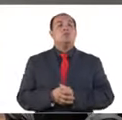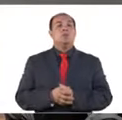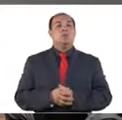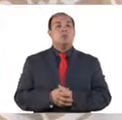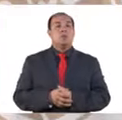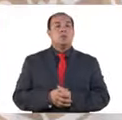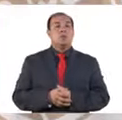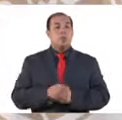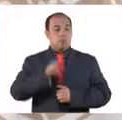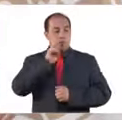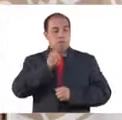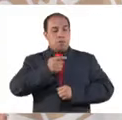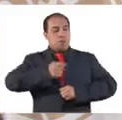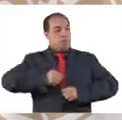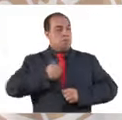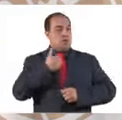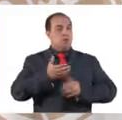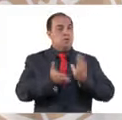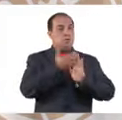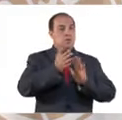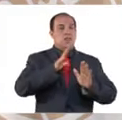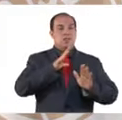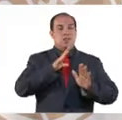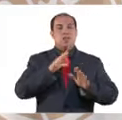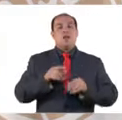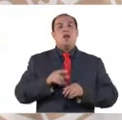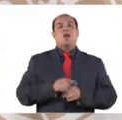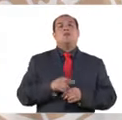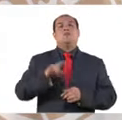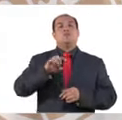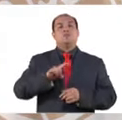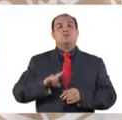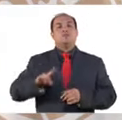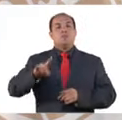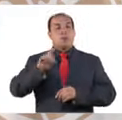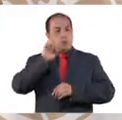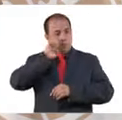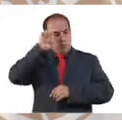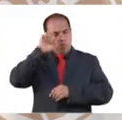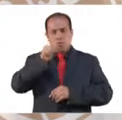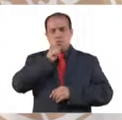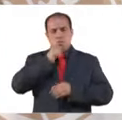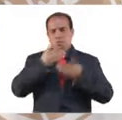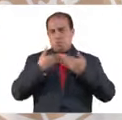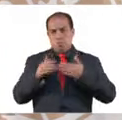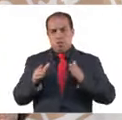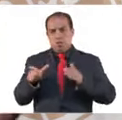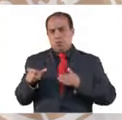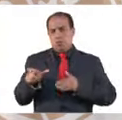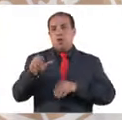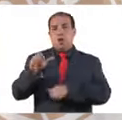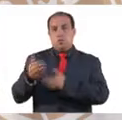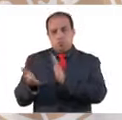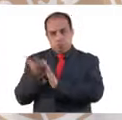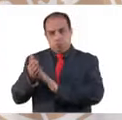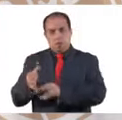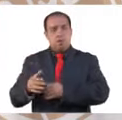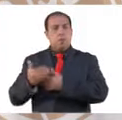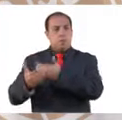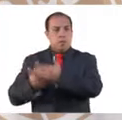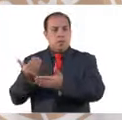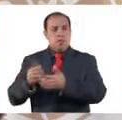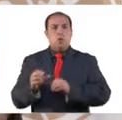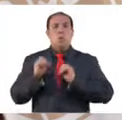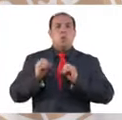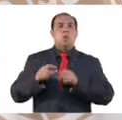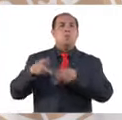empezó la construcción, había coches estacionados, todavía no estaba inaugurada, pues estaba el proceso de construcción. comercio sobre la ciclovía,